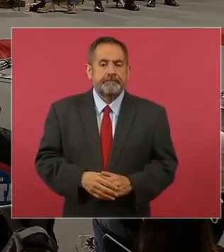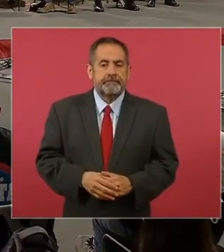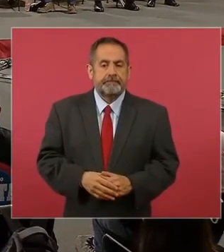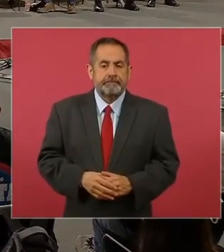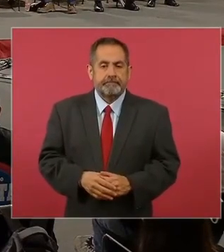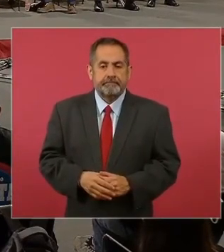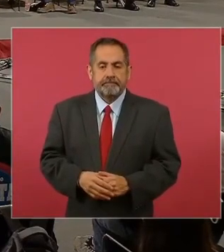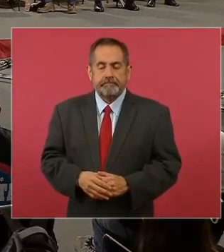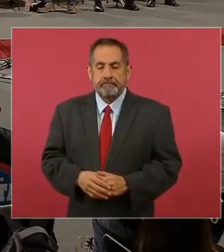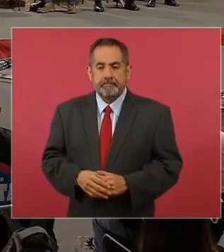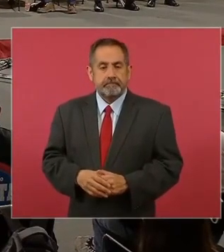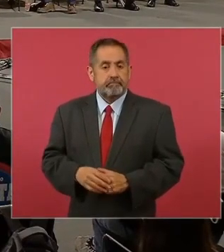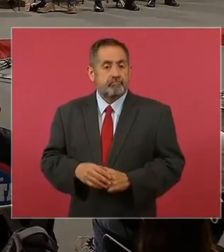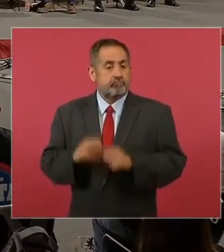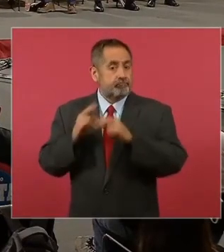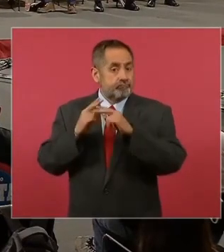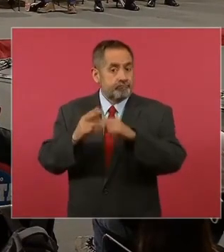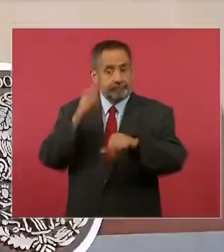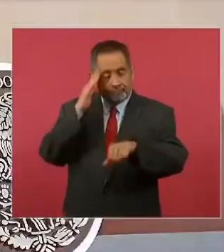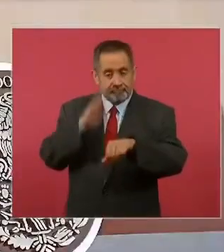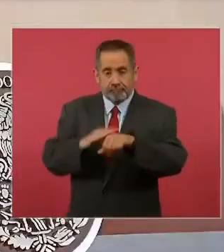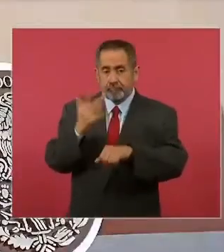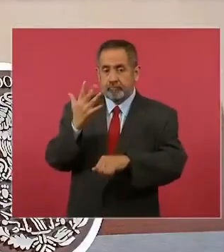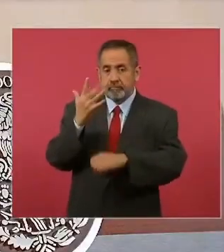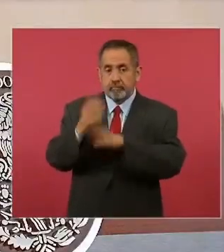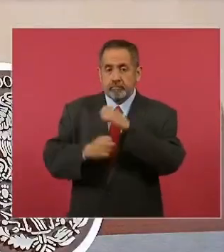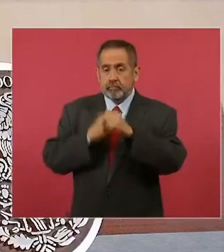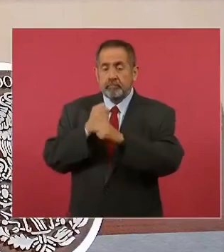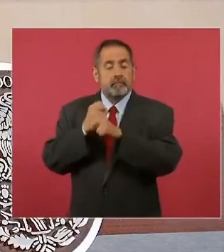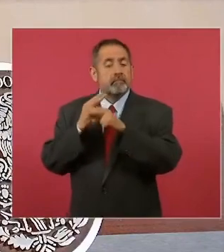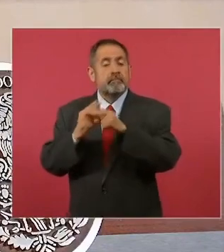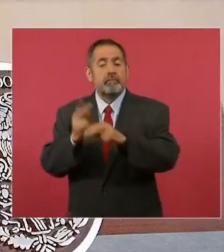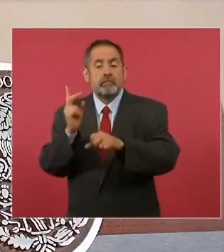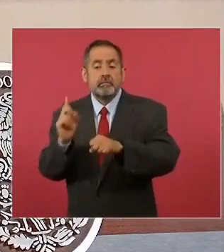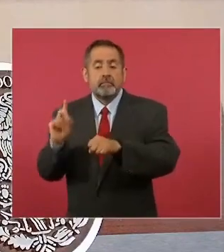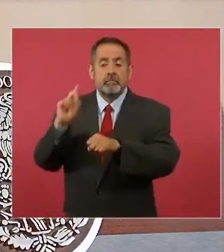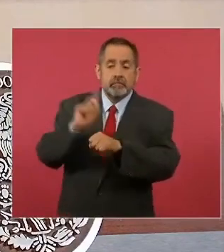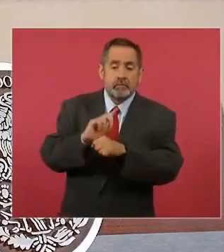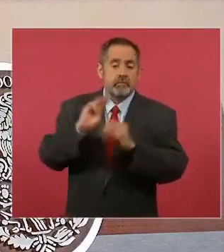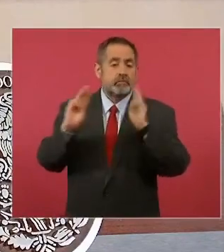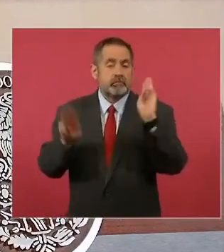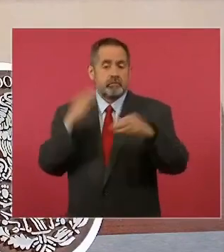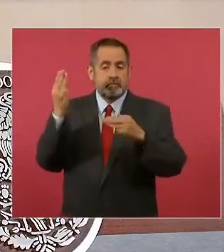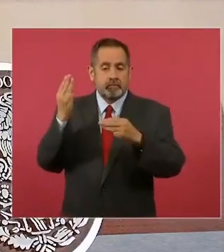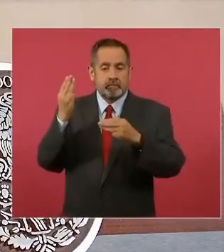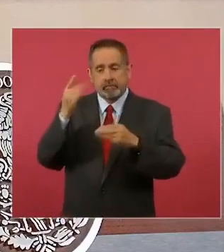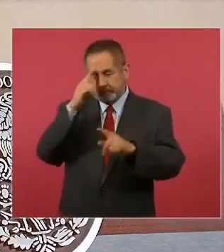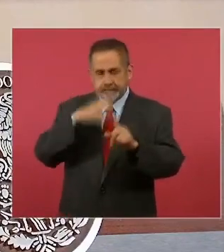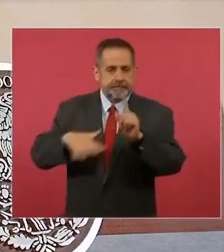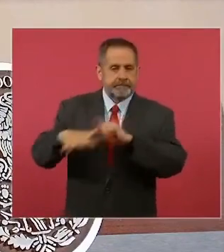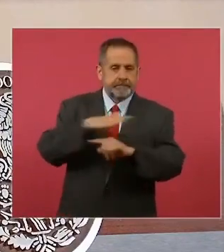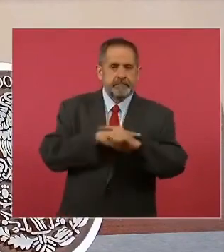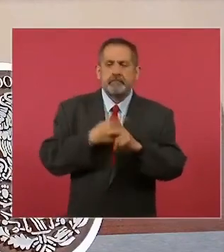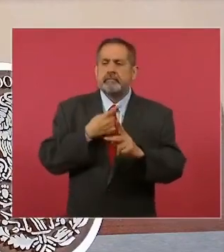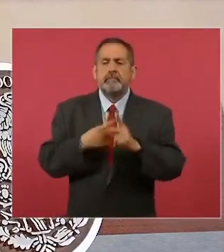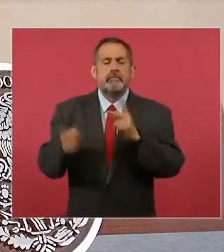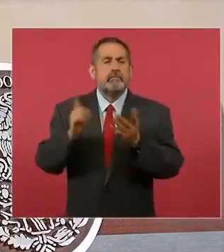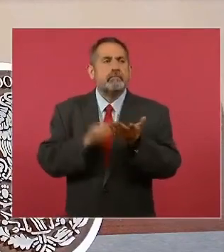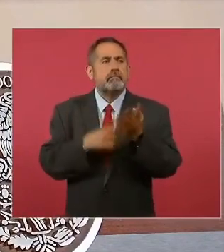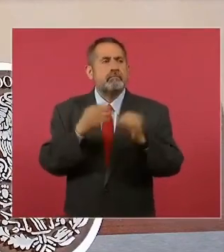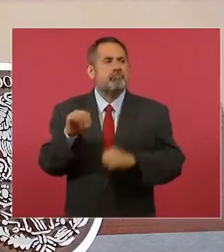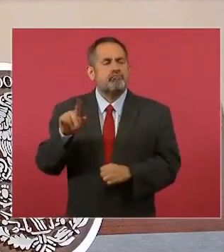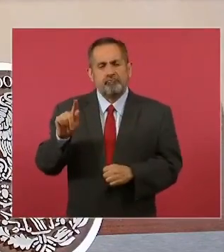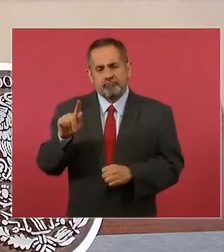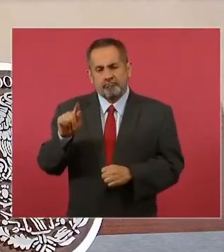Celebrando los 50 años del Día Mundial del Medio Ambiente, hoy se cumple 50 años, empezó la celebración en 1973,